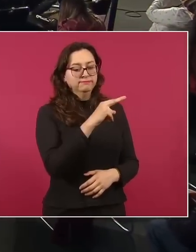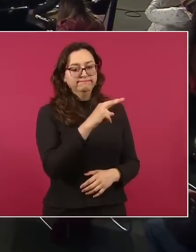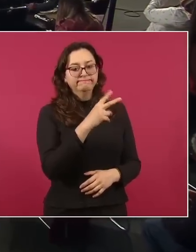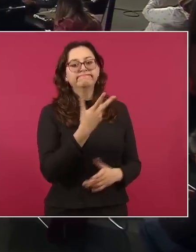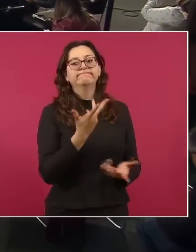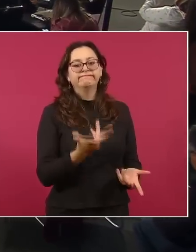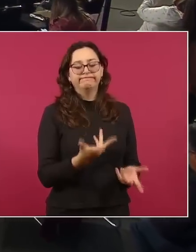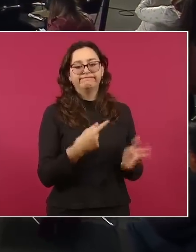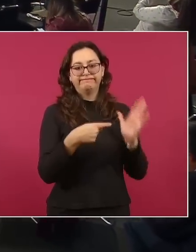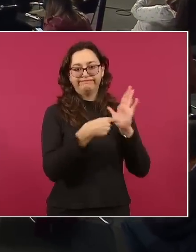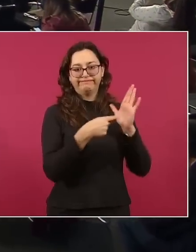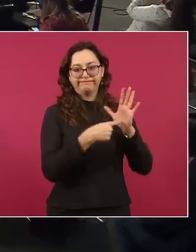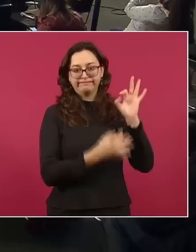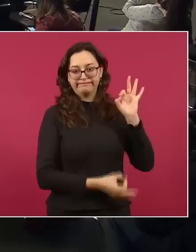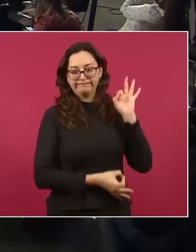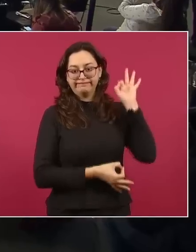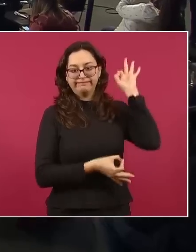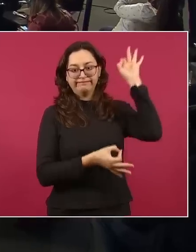es el decreto